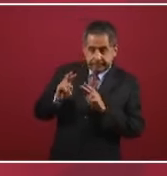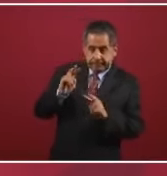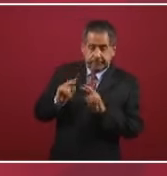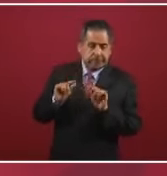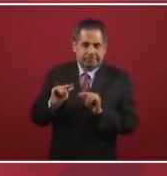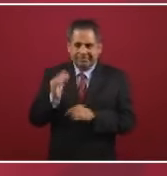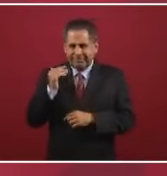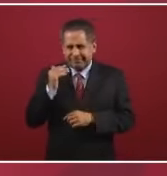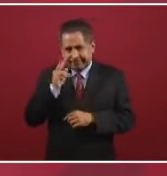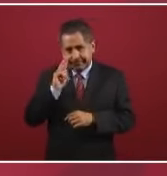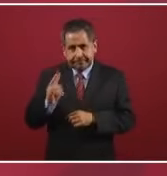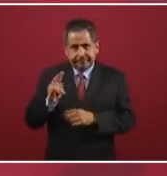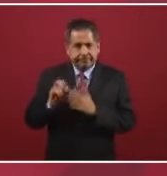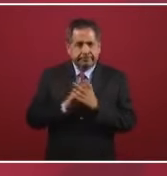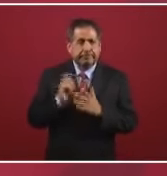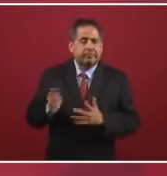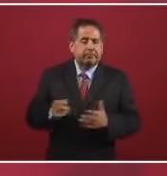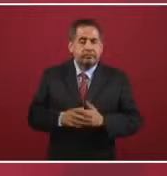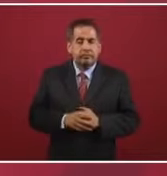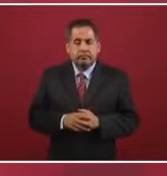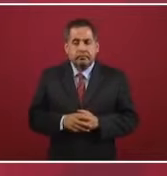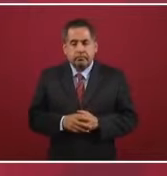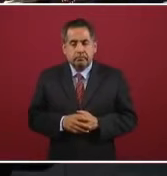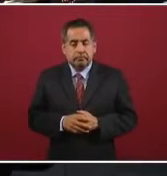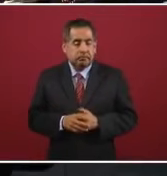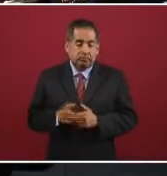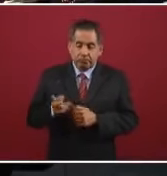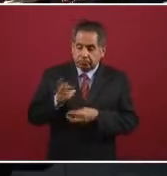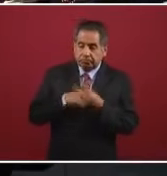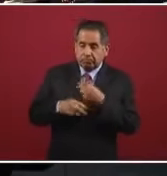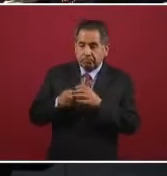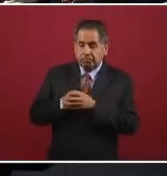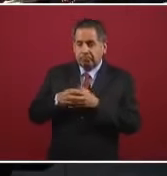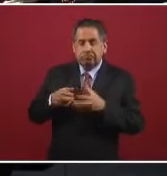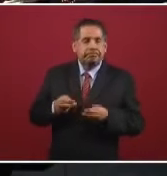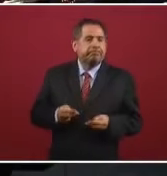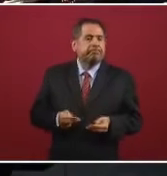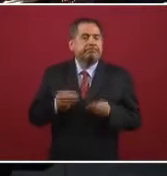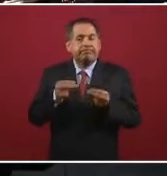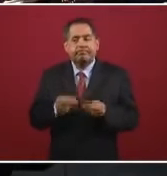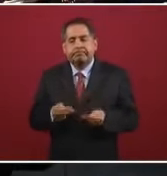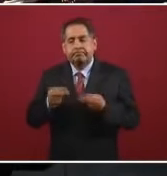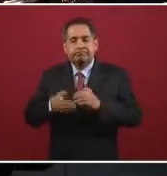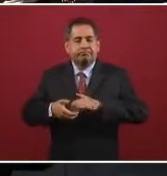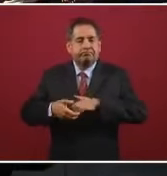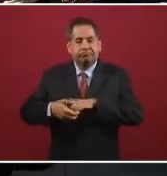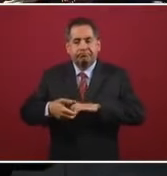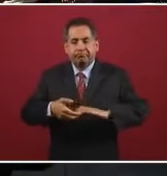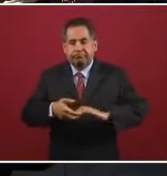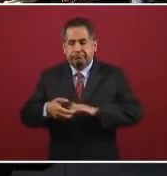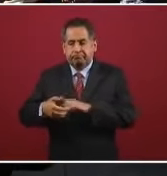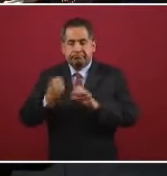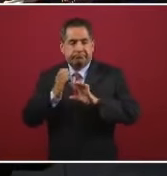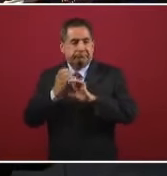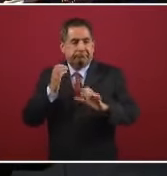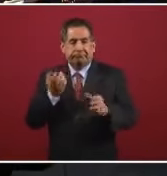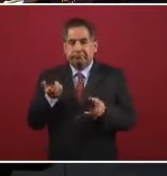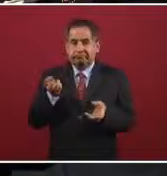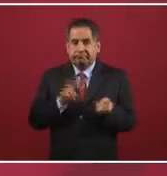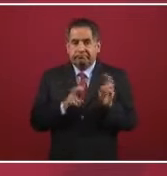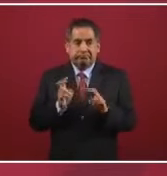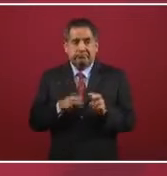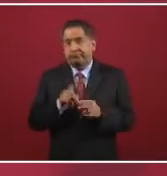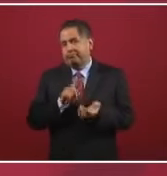los últimos meses es la proliferación del negocio de los trailers y